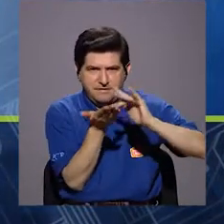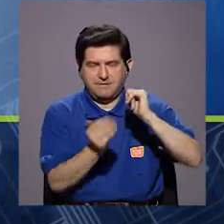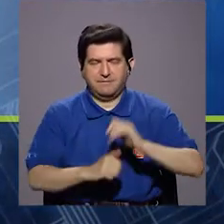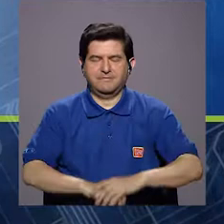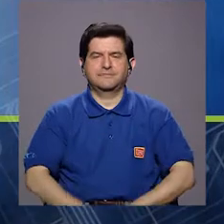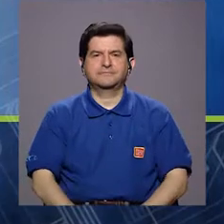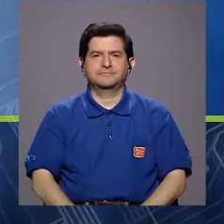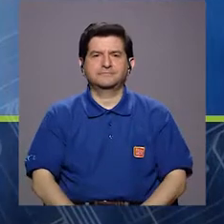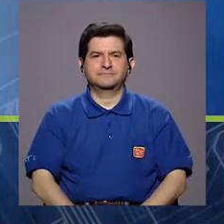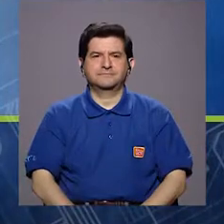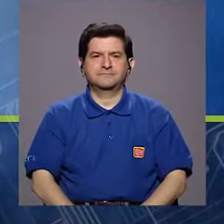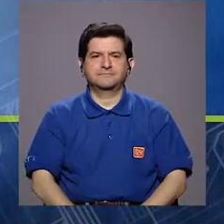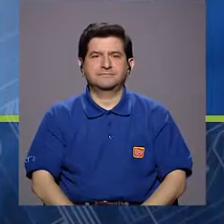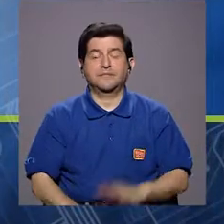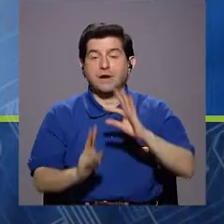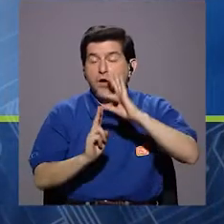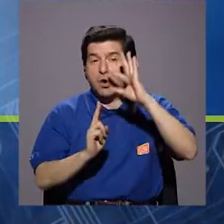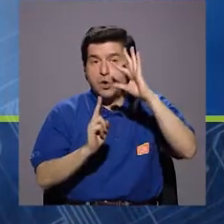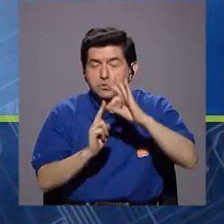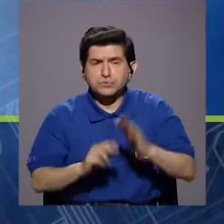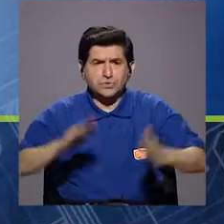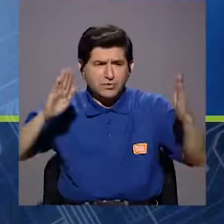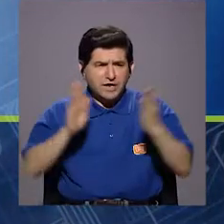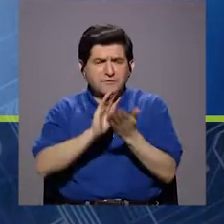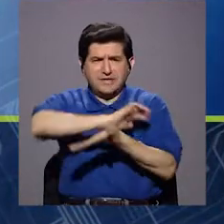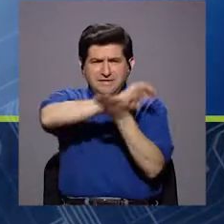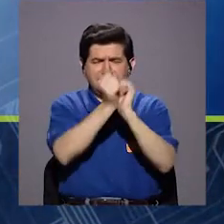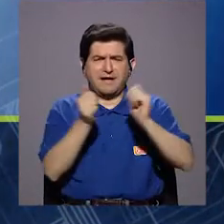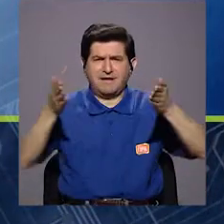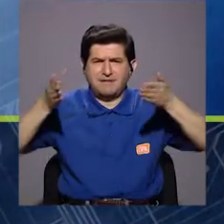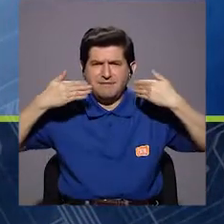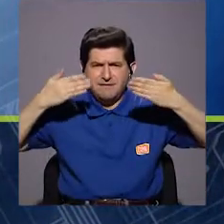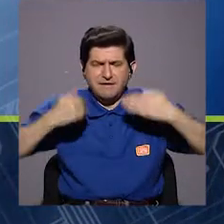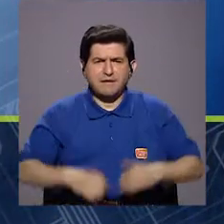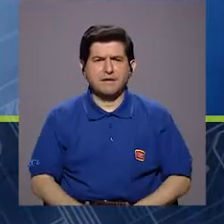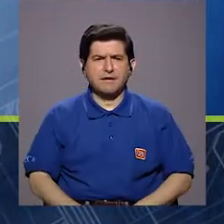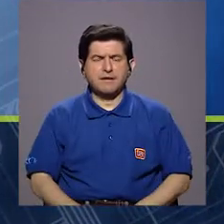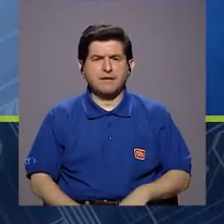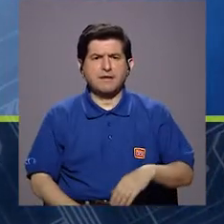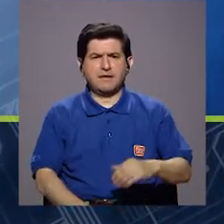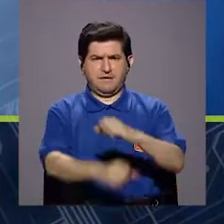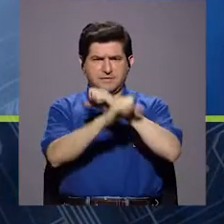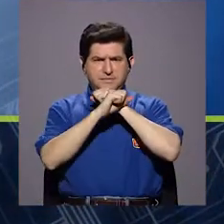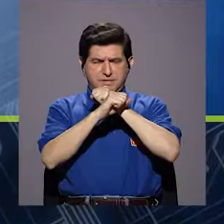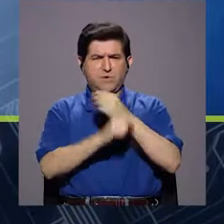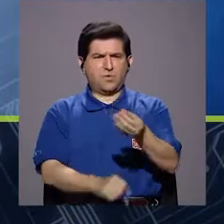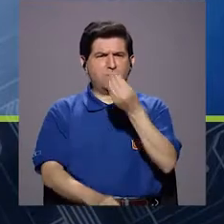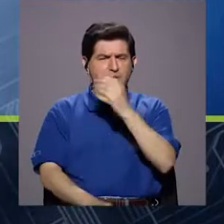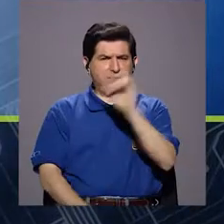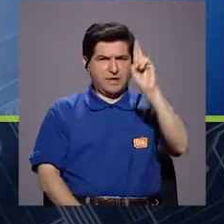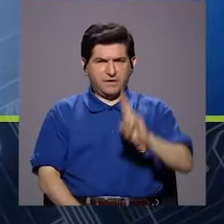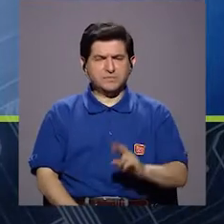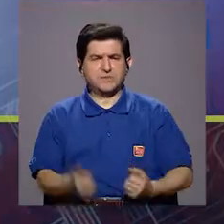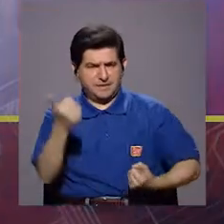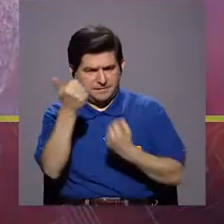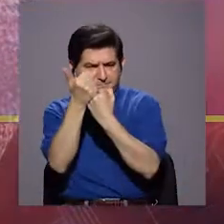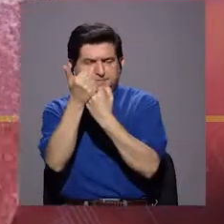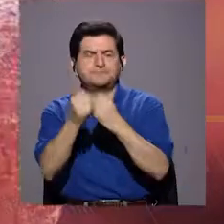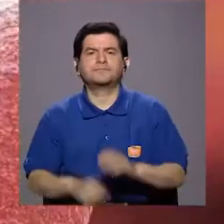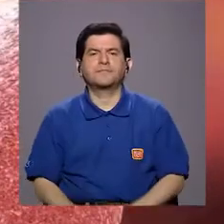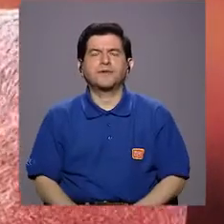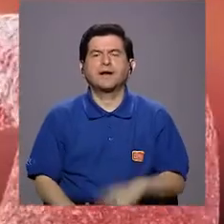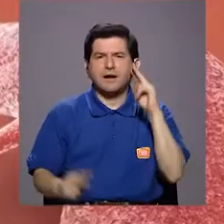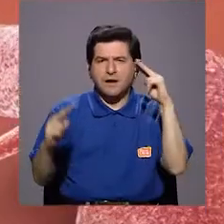arroz una alternativa para enfrentar el cambio climático y favorecer la seguridad alimentaria en costa rica